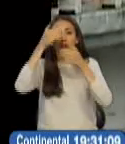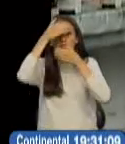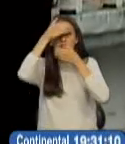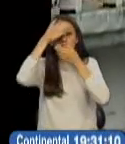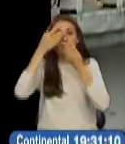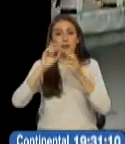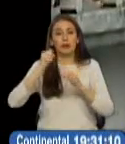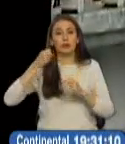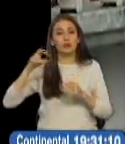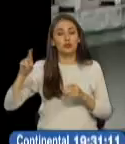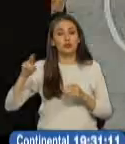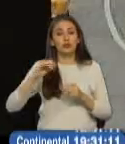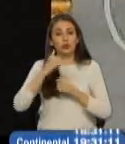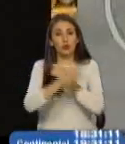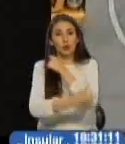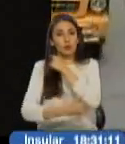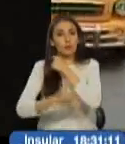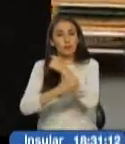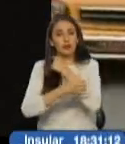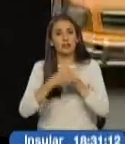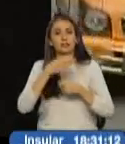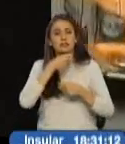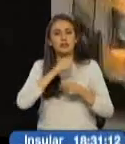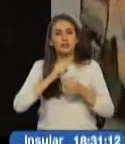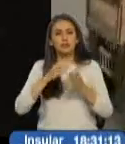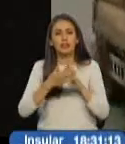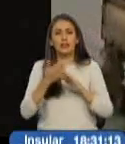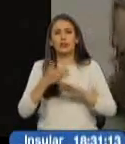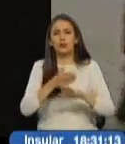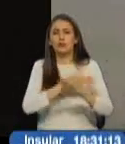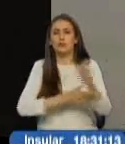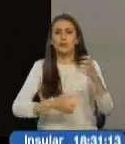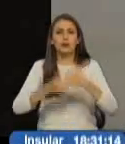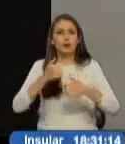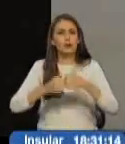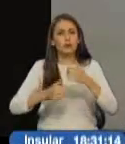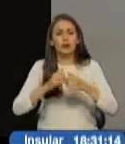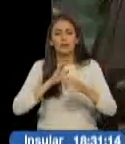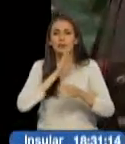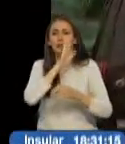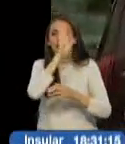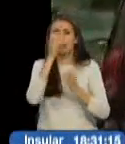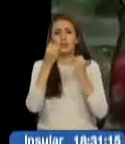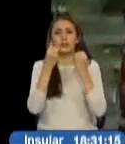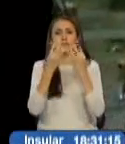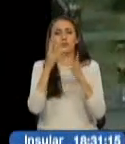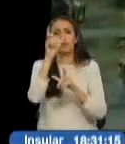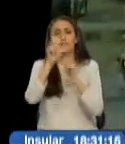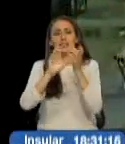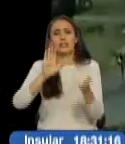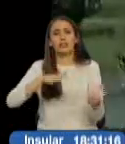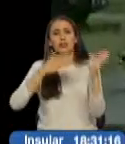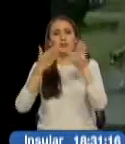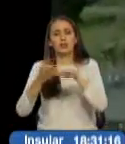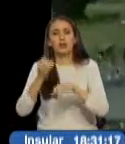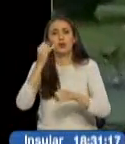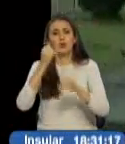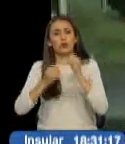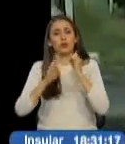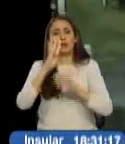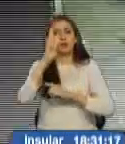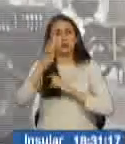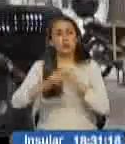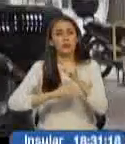sur del país es escenario de un viejo conflicto separatista islámico que ha causado la muerte de miles de personas en las últimas 4